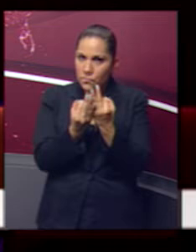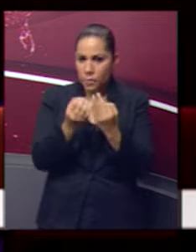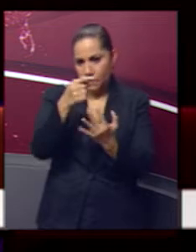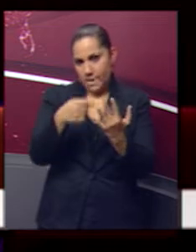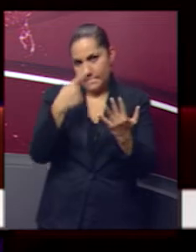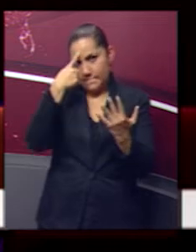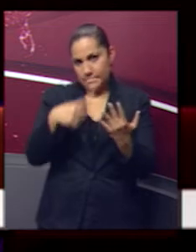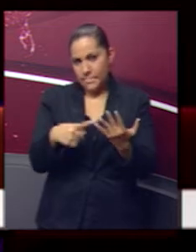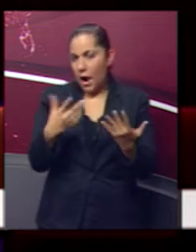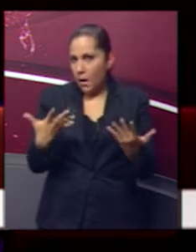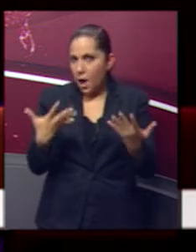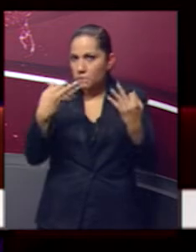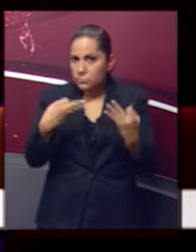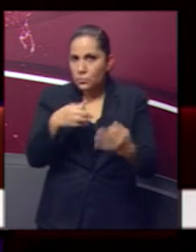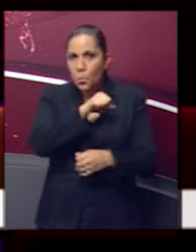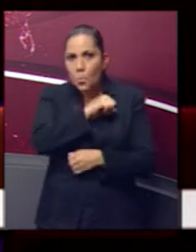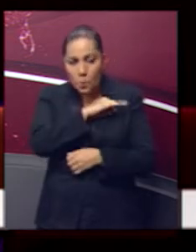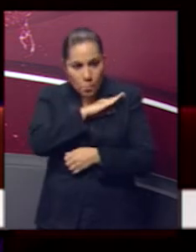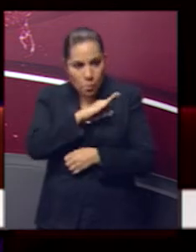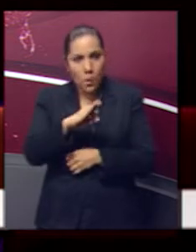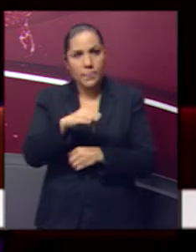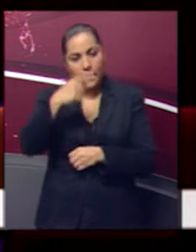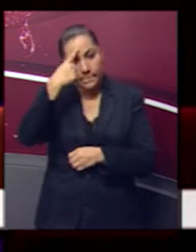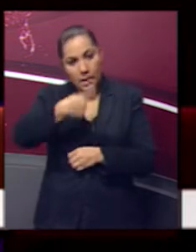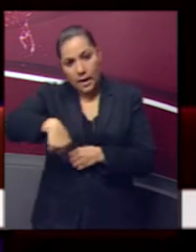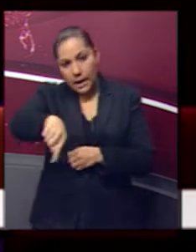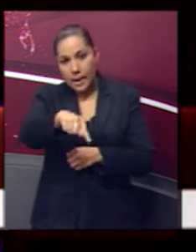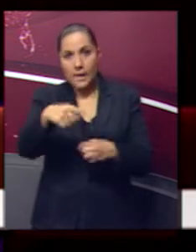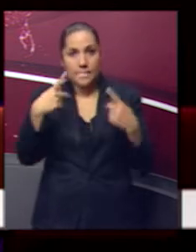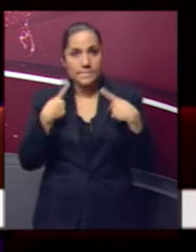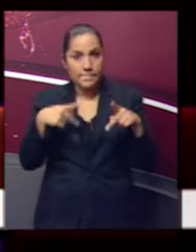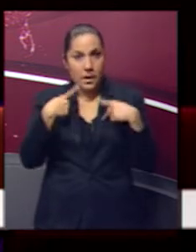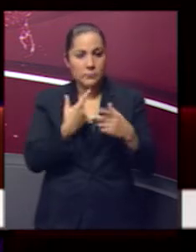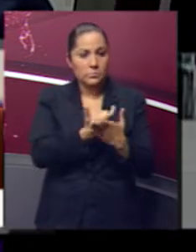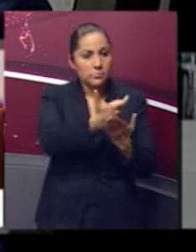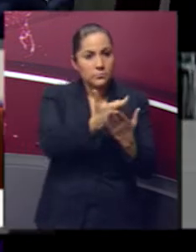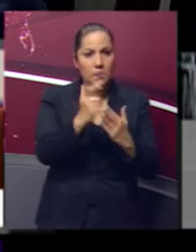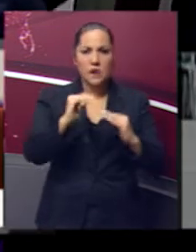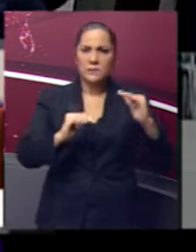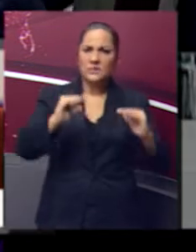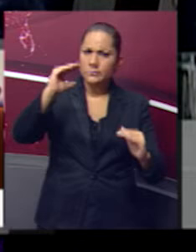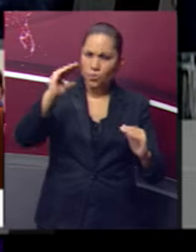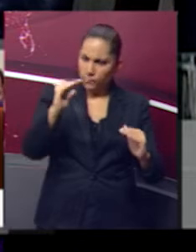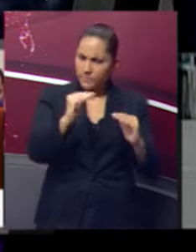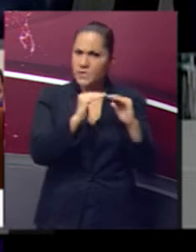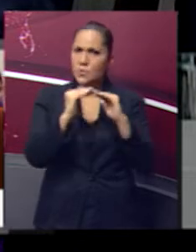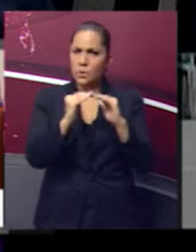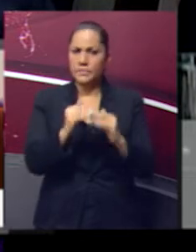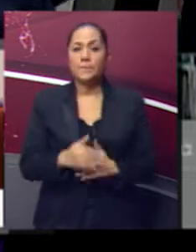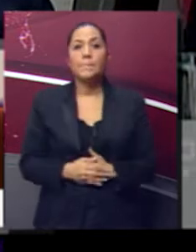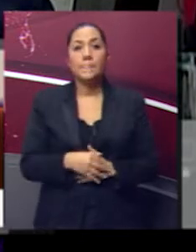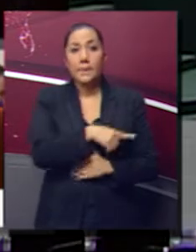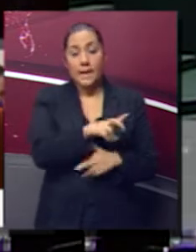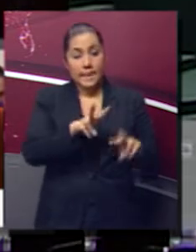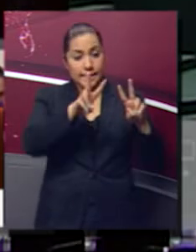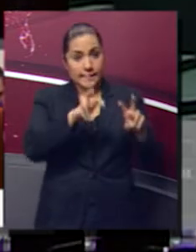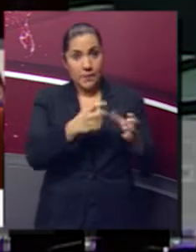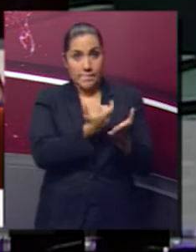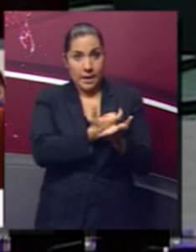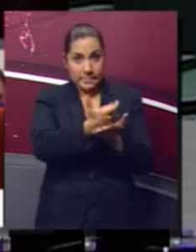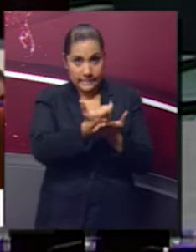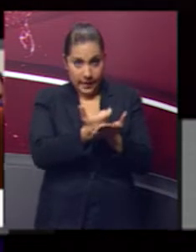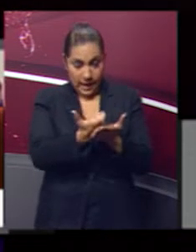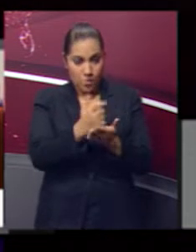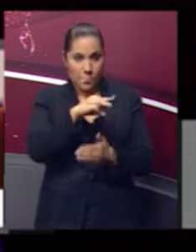cumplimiento del principio de igualdad salarial entre géneros. No fue exclusivo el tema del salario mínimo en